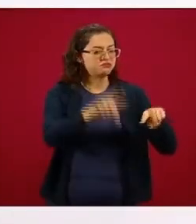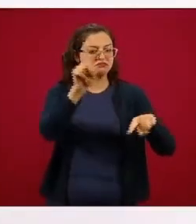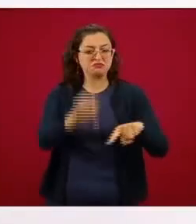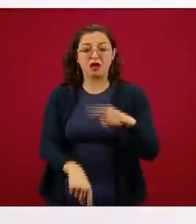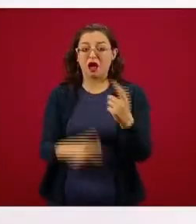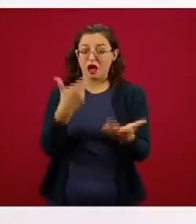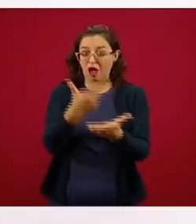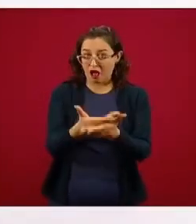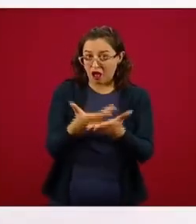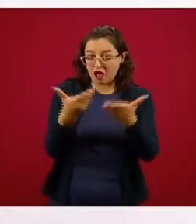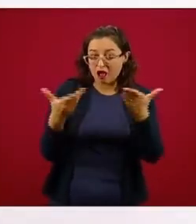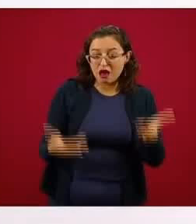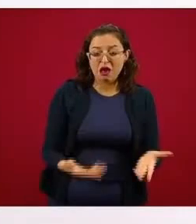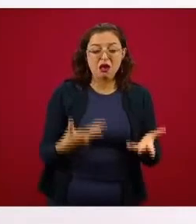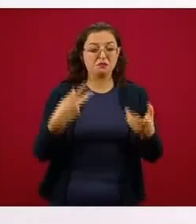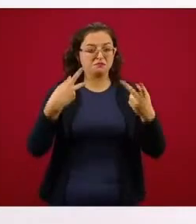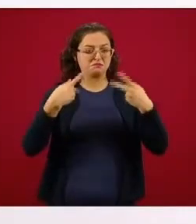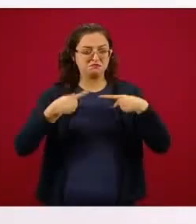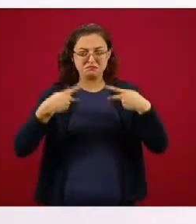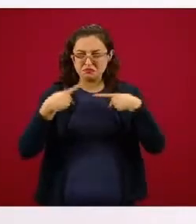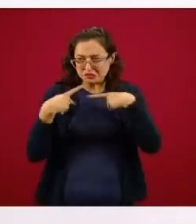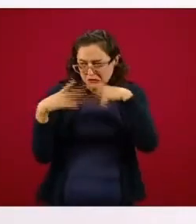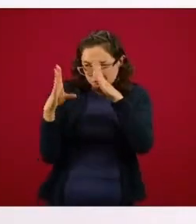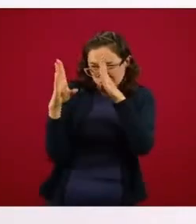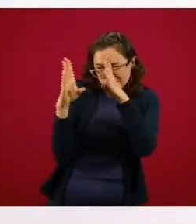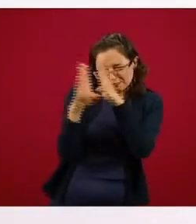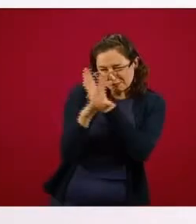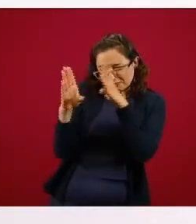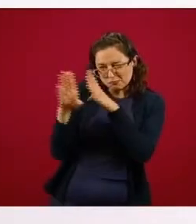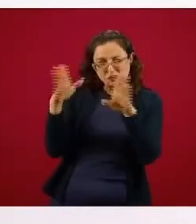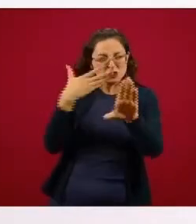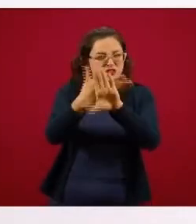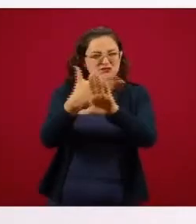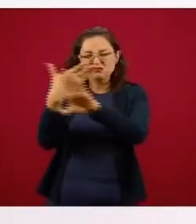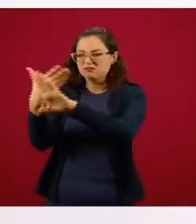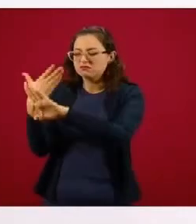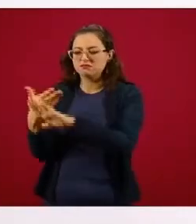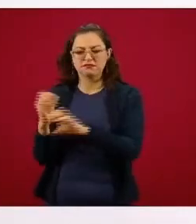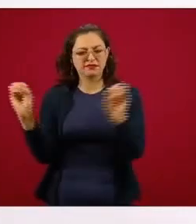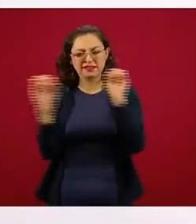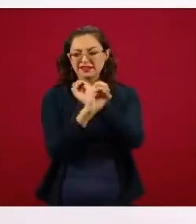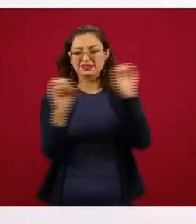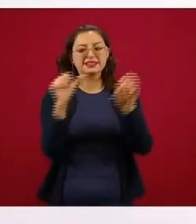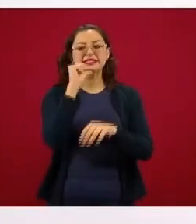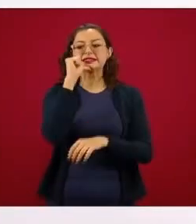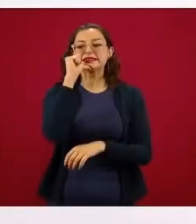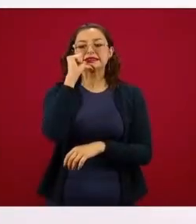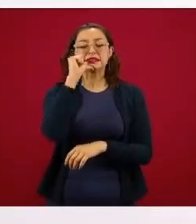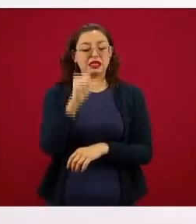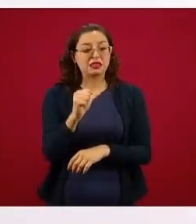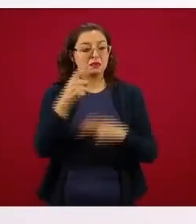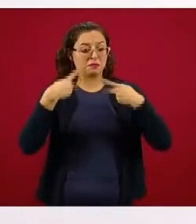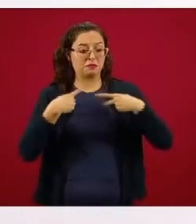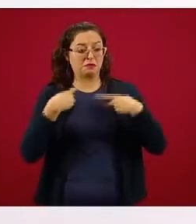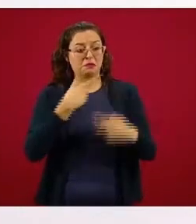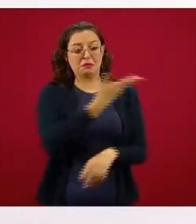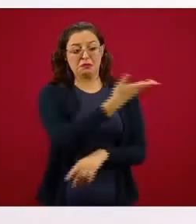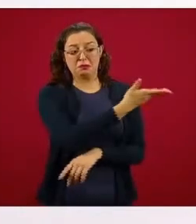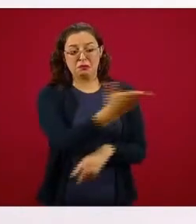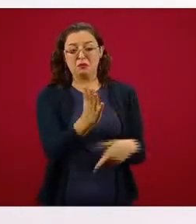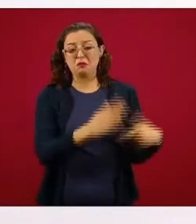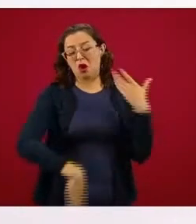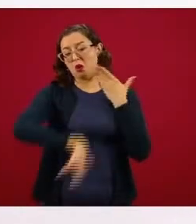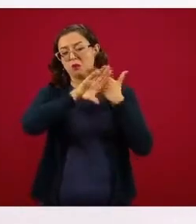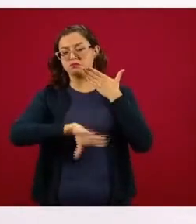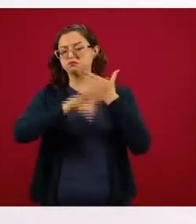espía ni se persigue a nadie y la oposición se manifiesta